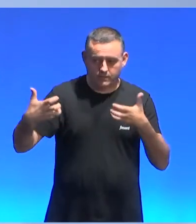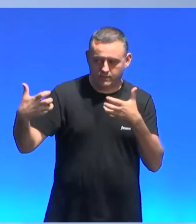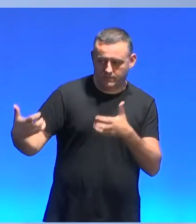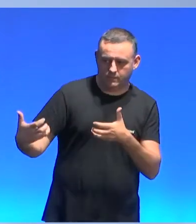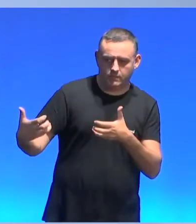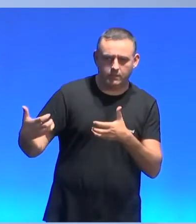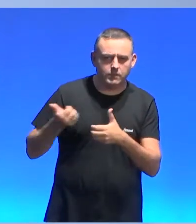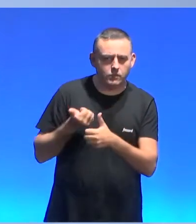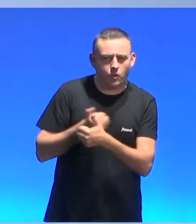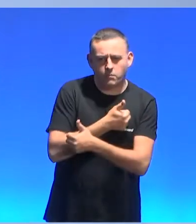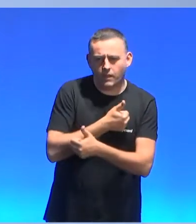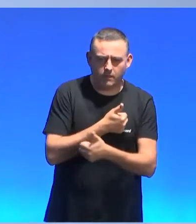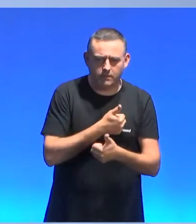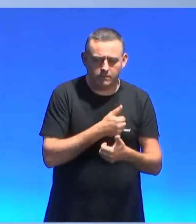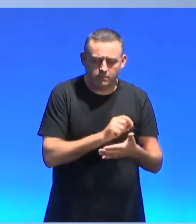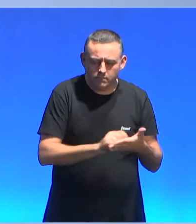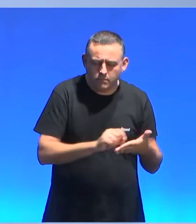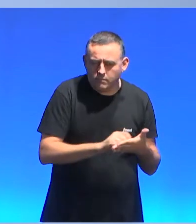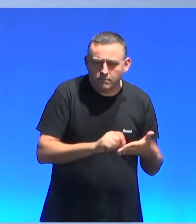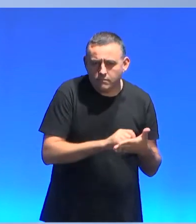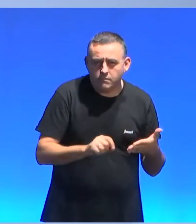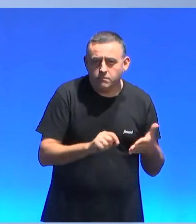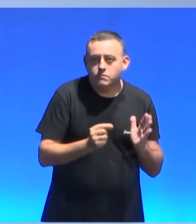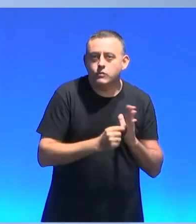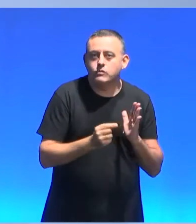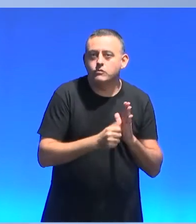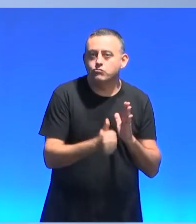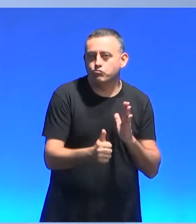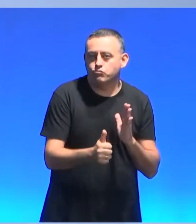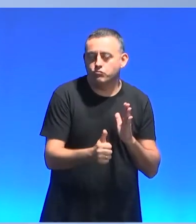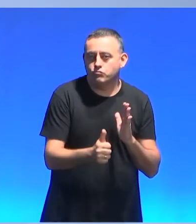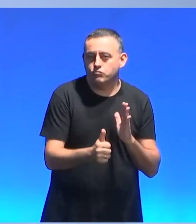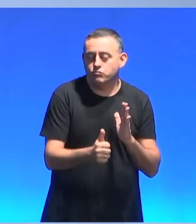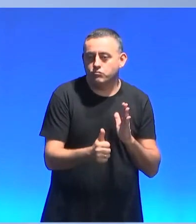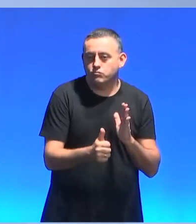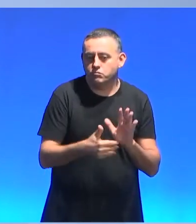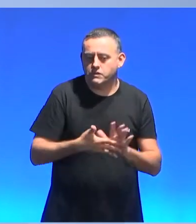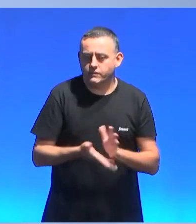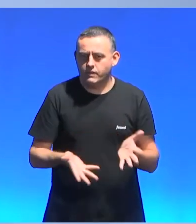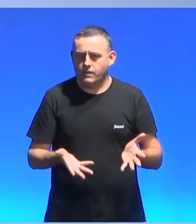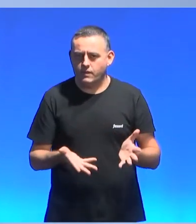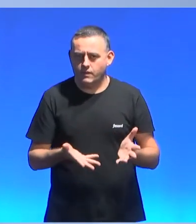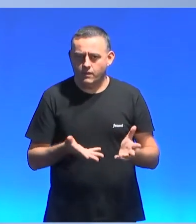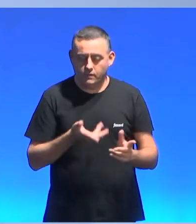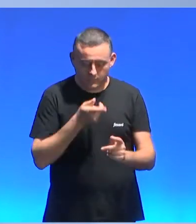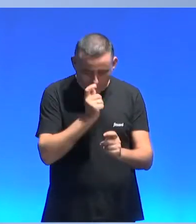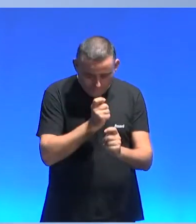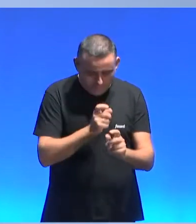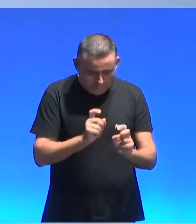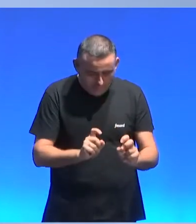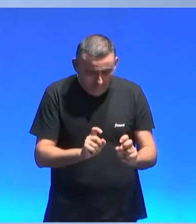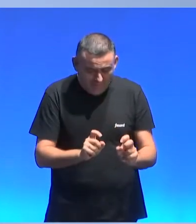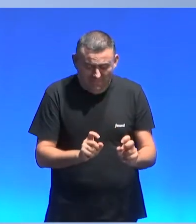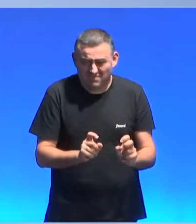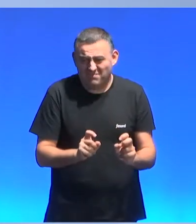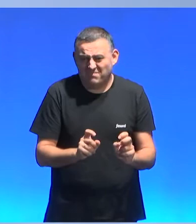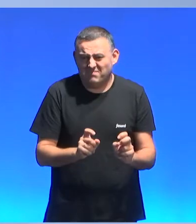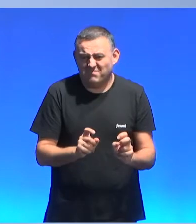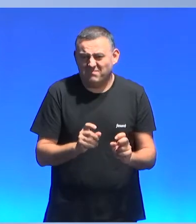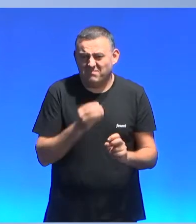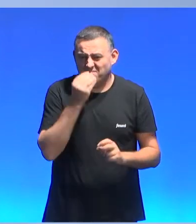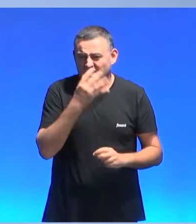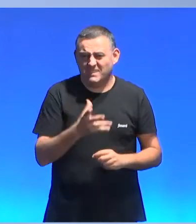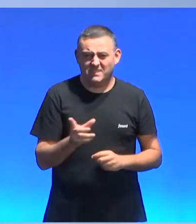Pedagógicamente es muy pobre, pero funciona. Esto también ha funcionado para mí, ha funcionado por mis